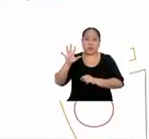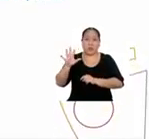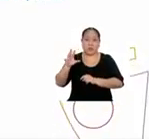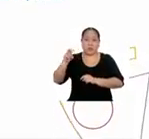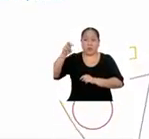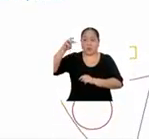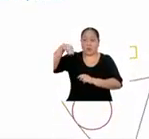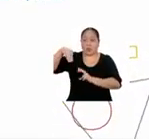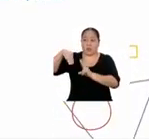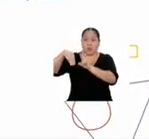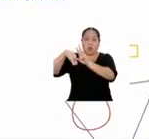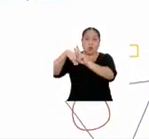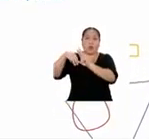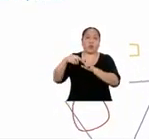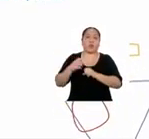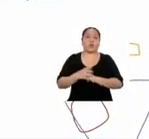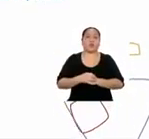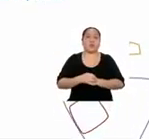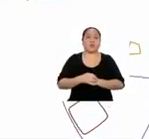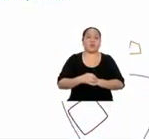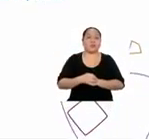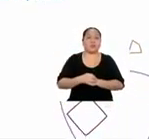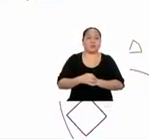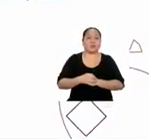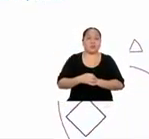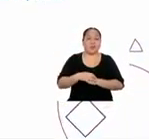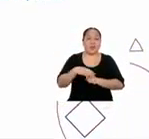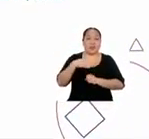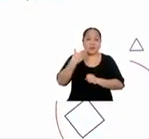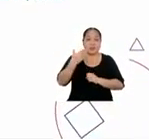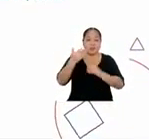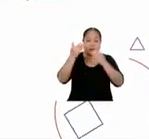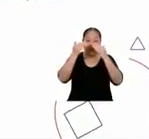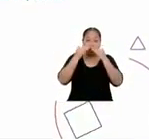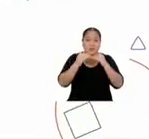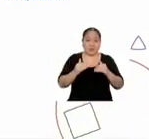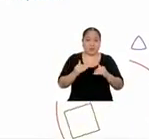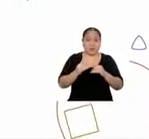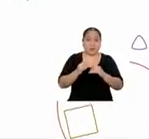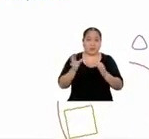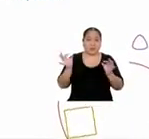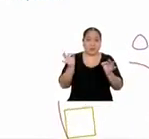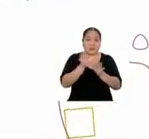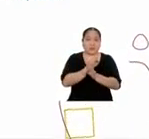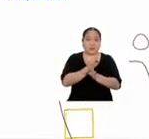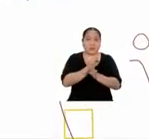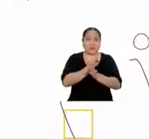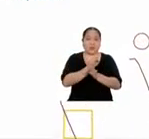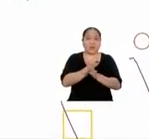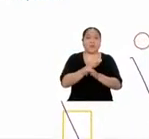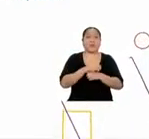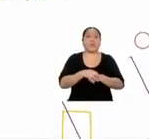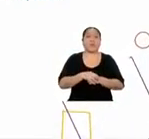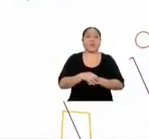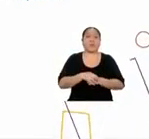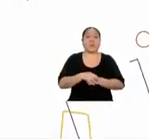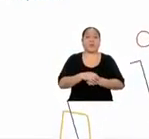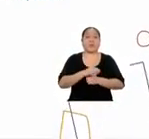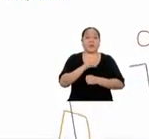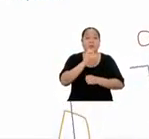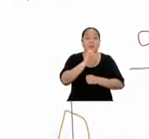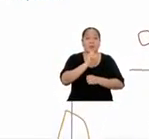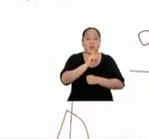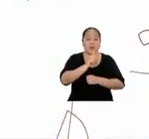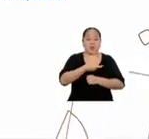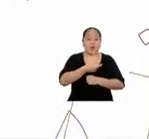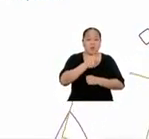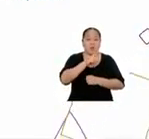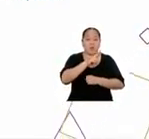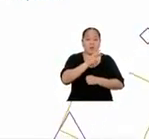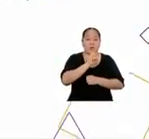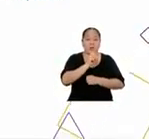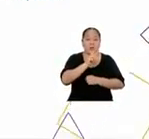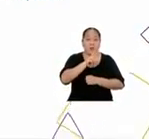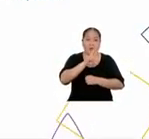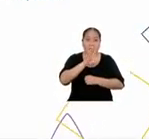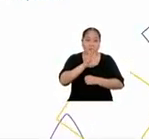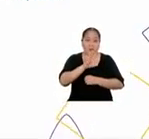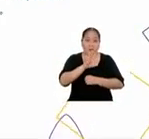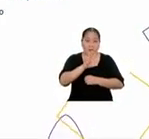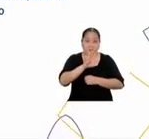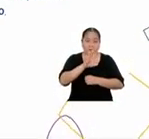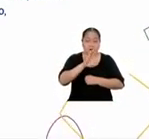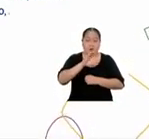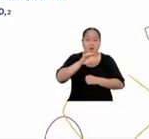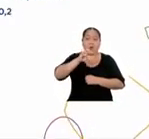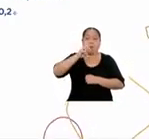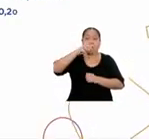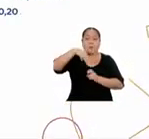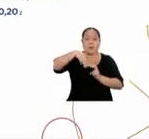0,2025 metros cuadrados. Luego, hacemos la transposición de términos, donde 0,2025 metros cuadrados